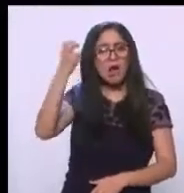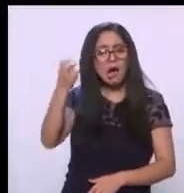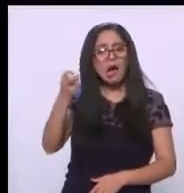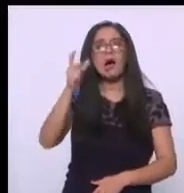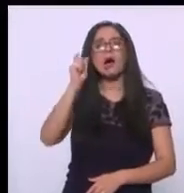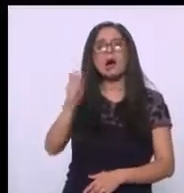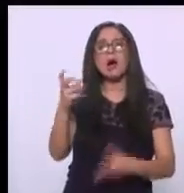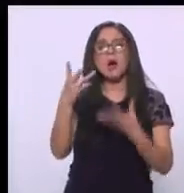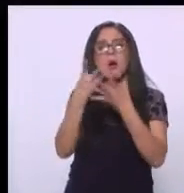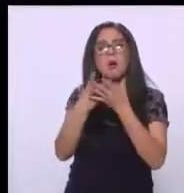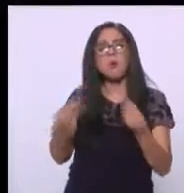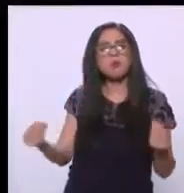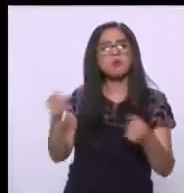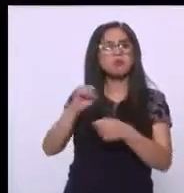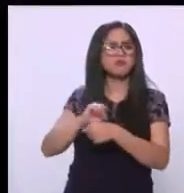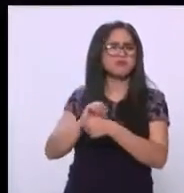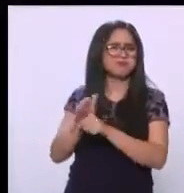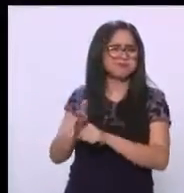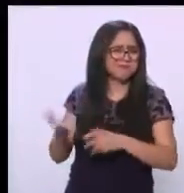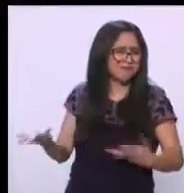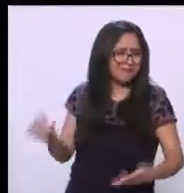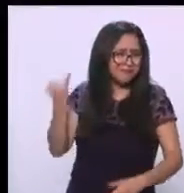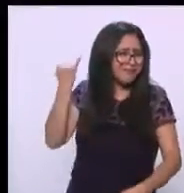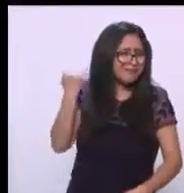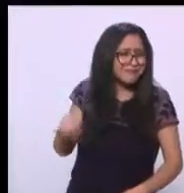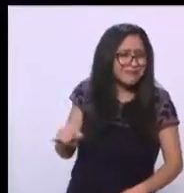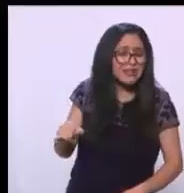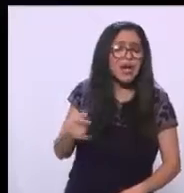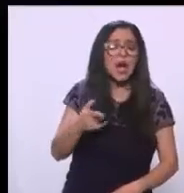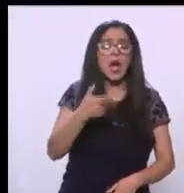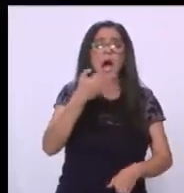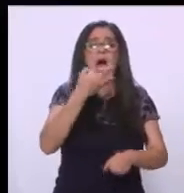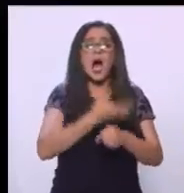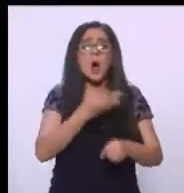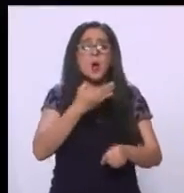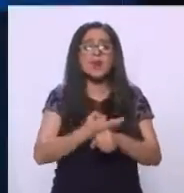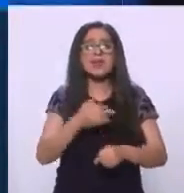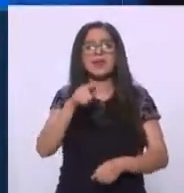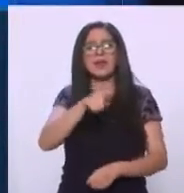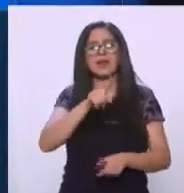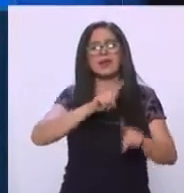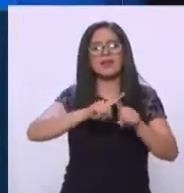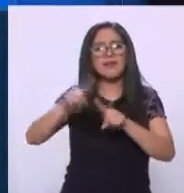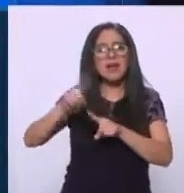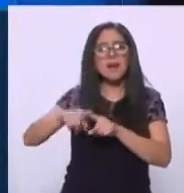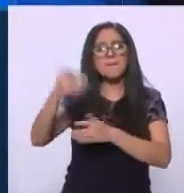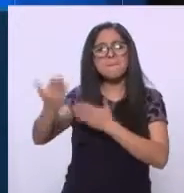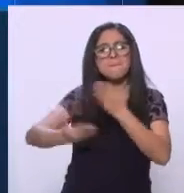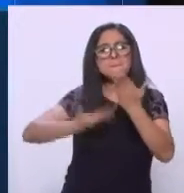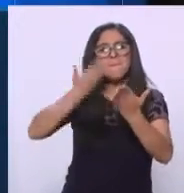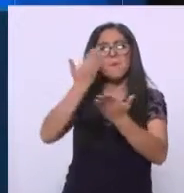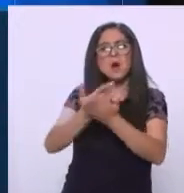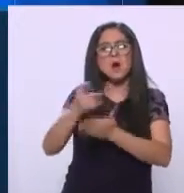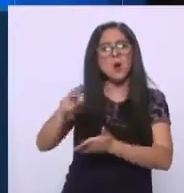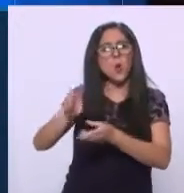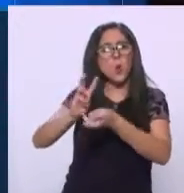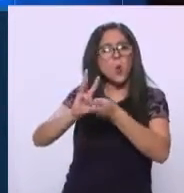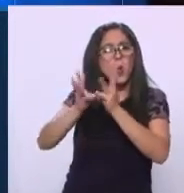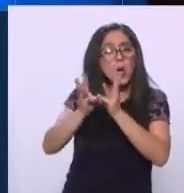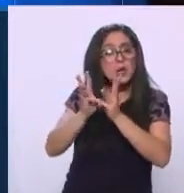al COVID-19 y precisamente para combatirlas, Alberto Escorcia, ya hay una iniciativa. En WhatsApp ya va a haber ahí una herramienta para